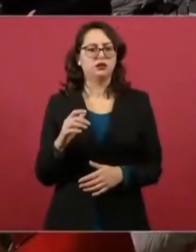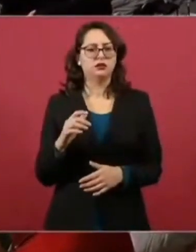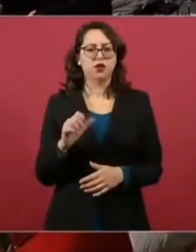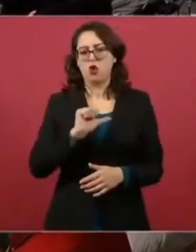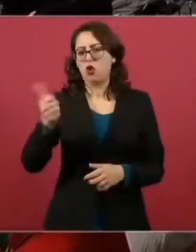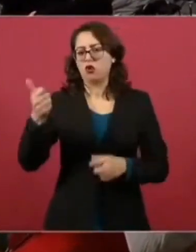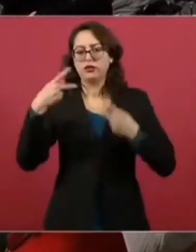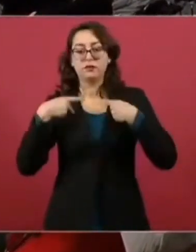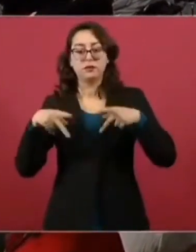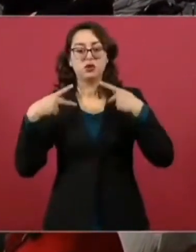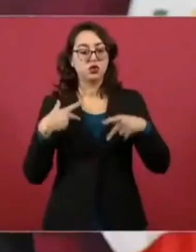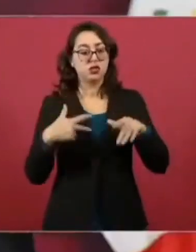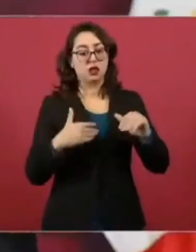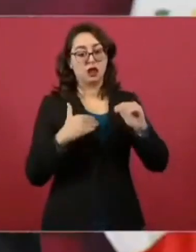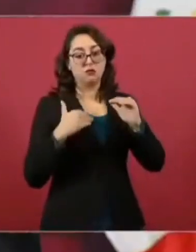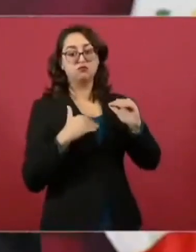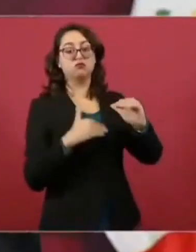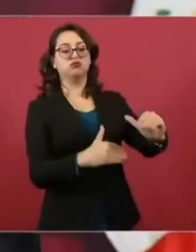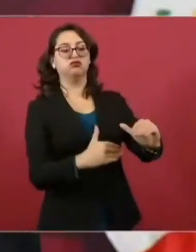otros